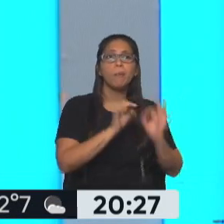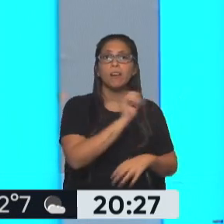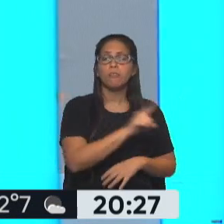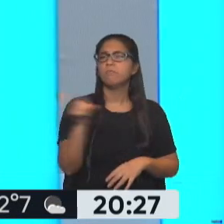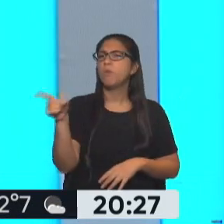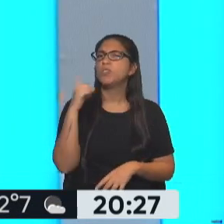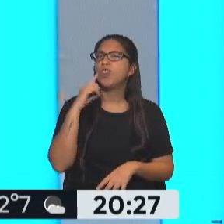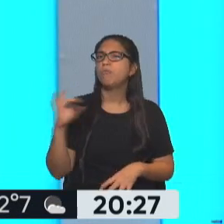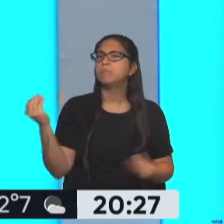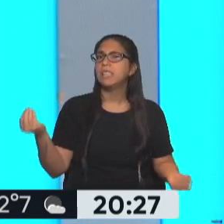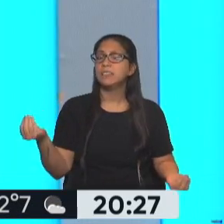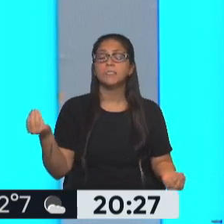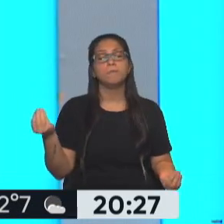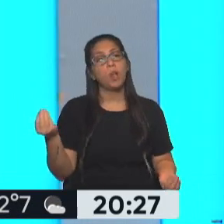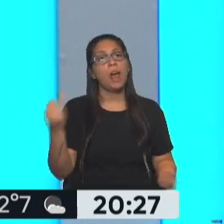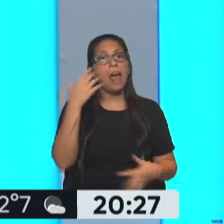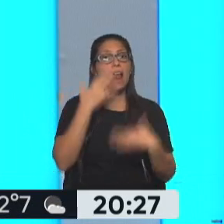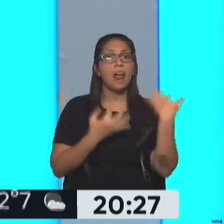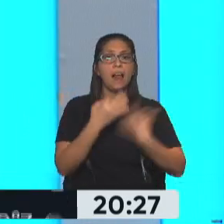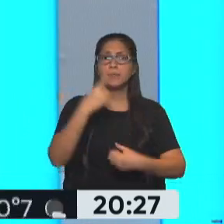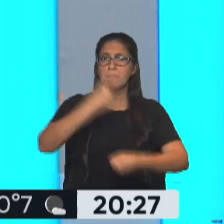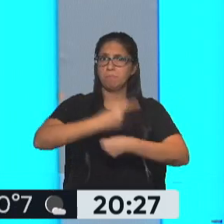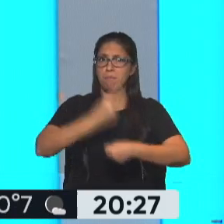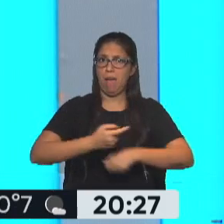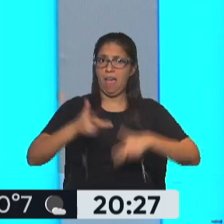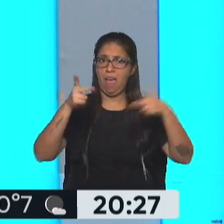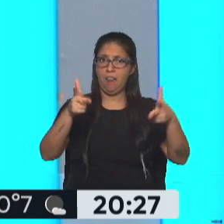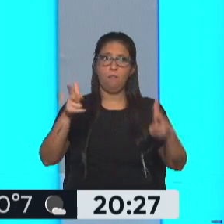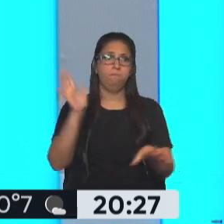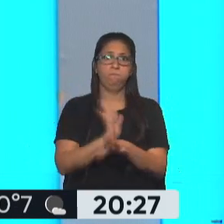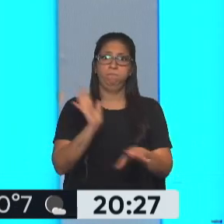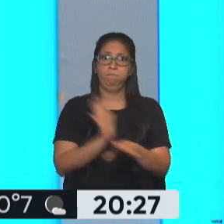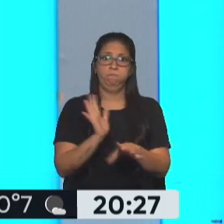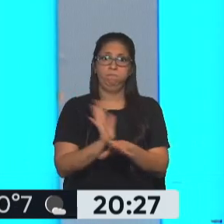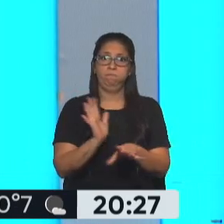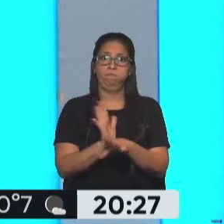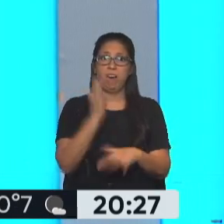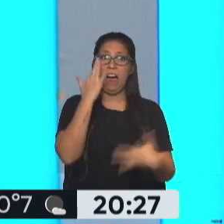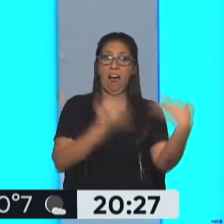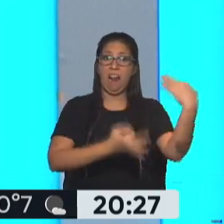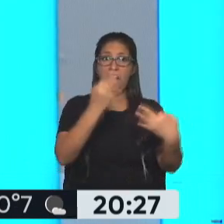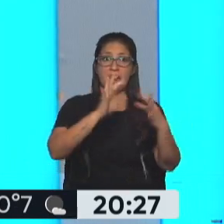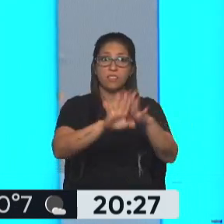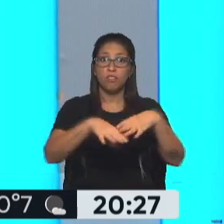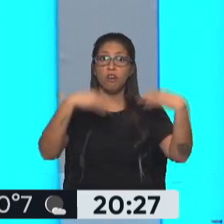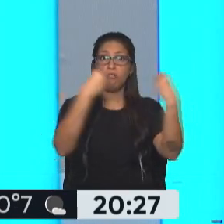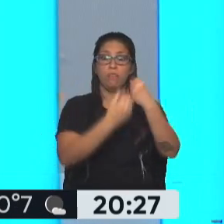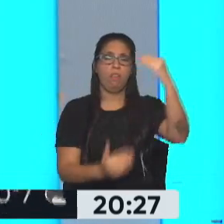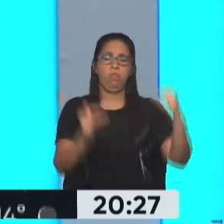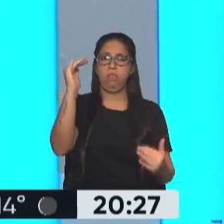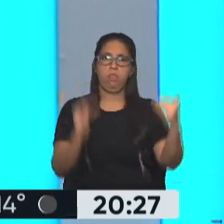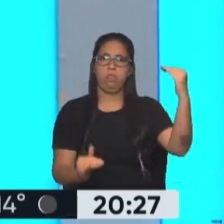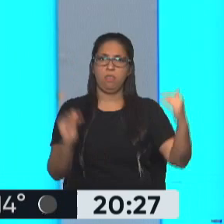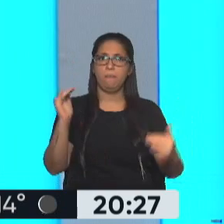que para hacer un análisis, lo primero que tenemos que decir es que es bastante dispar lo que podemos analizar y concluir, ¿no? Quizás en